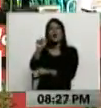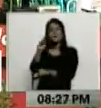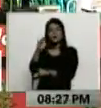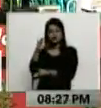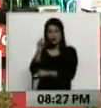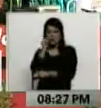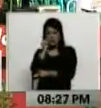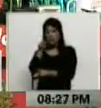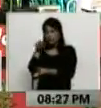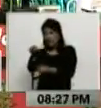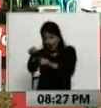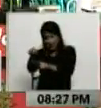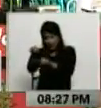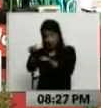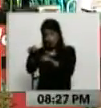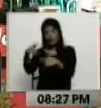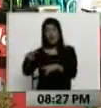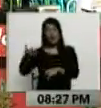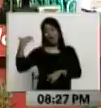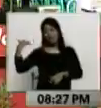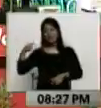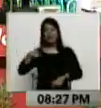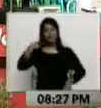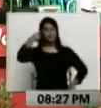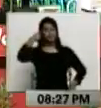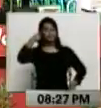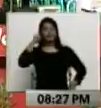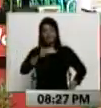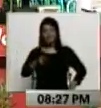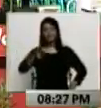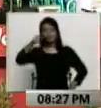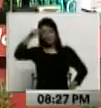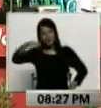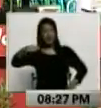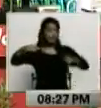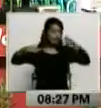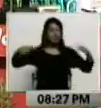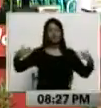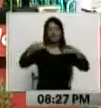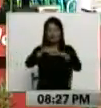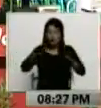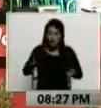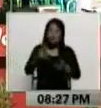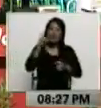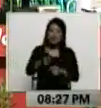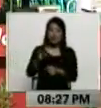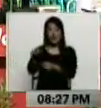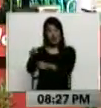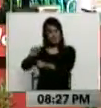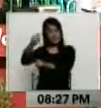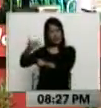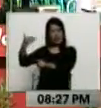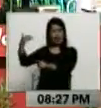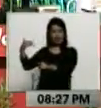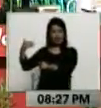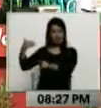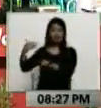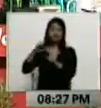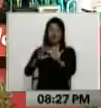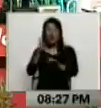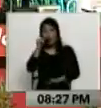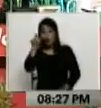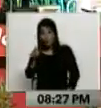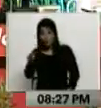primeros impulsores de La Unión Cívico militar decía Fabricio en aquella época que menos del